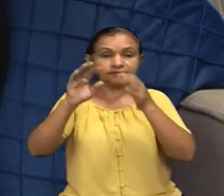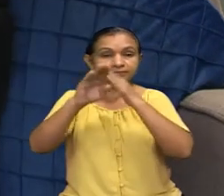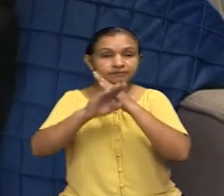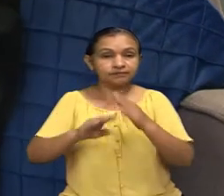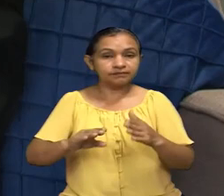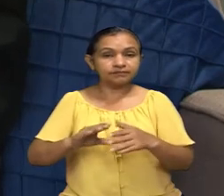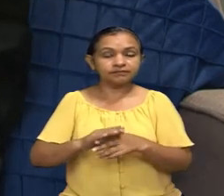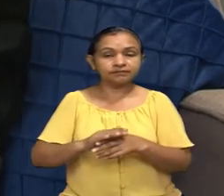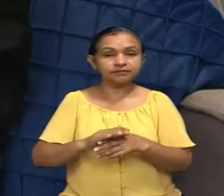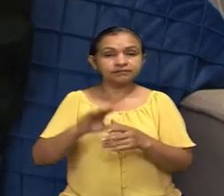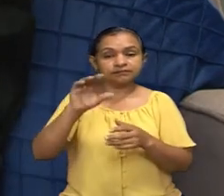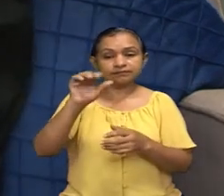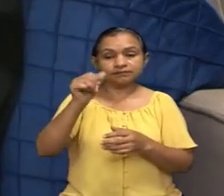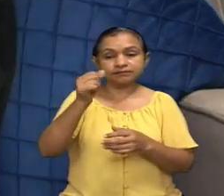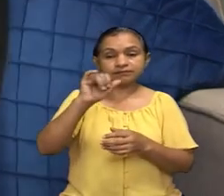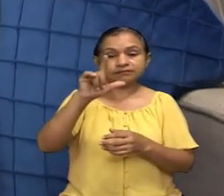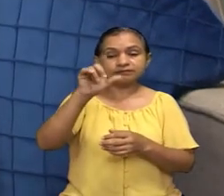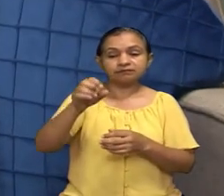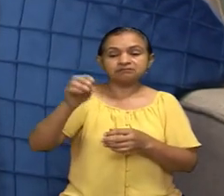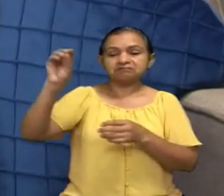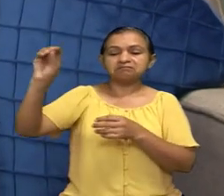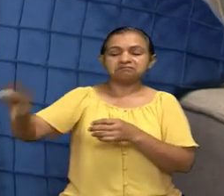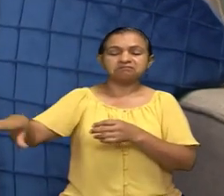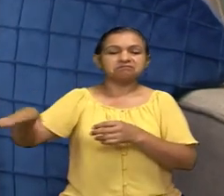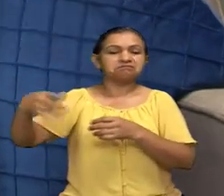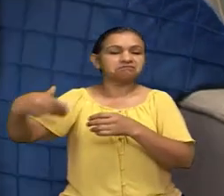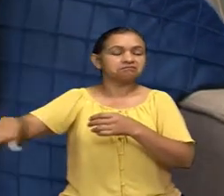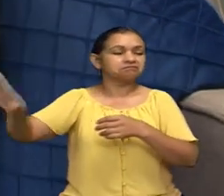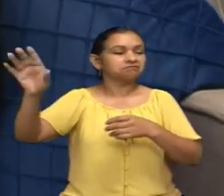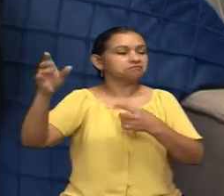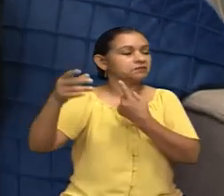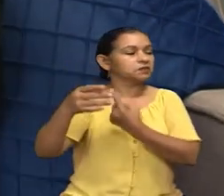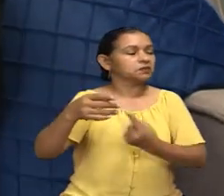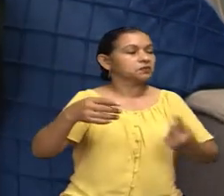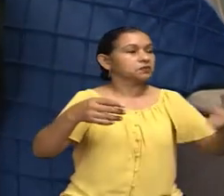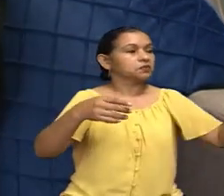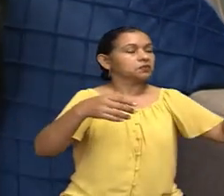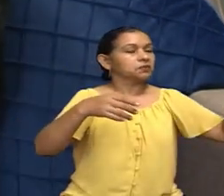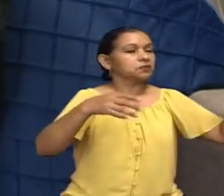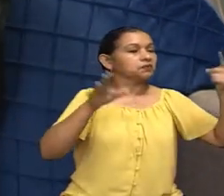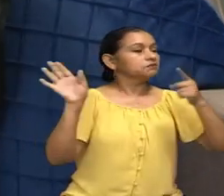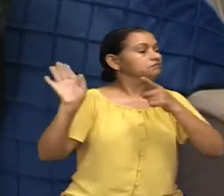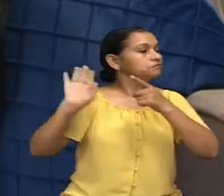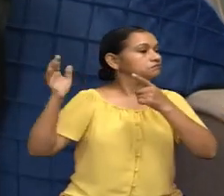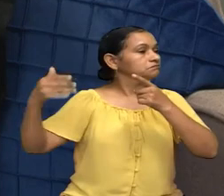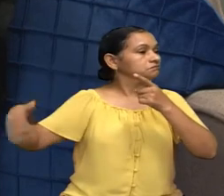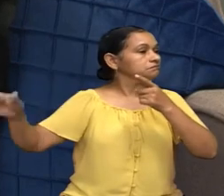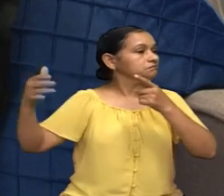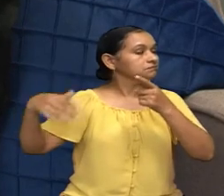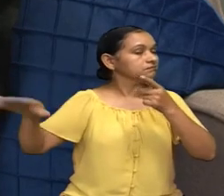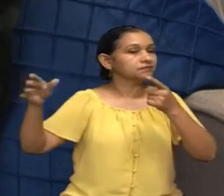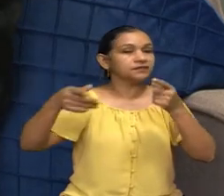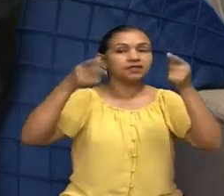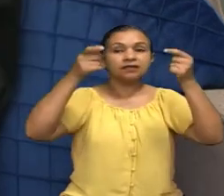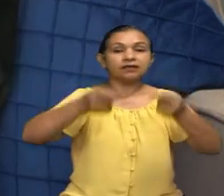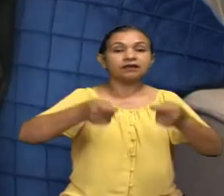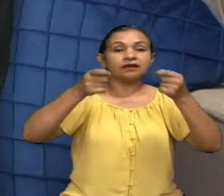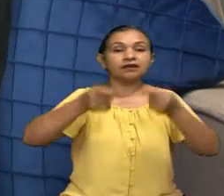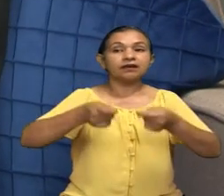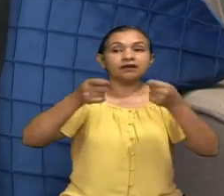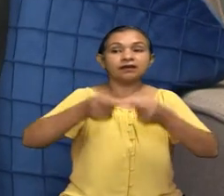donde depositas y te olvidas. ¿Ya? Lo dejaste ahí. Exacto. Es como vos que sos de Granada, los